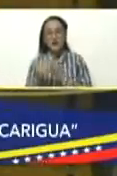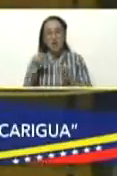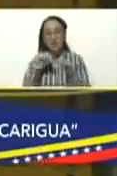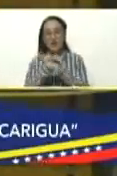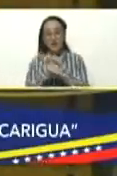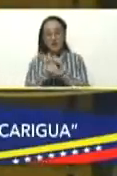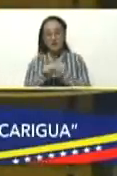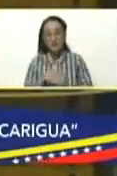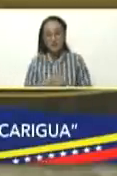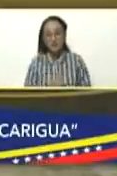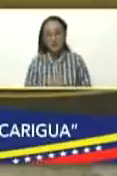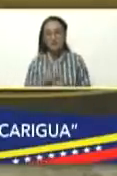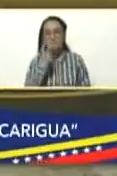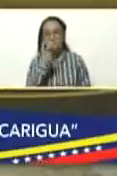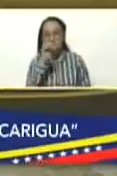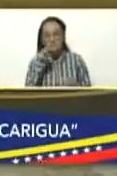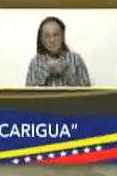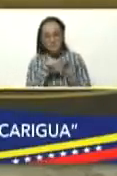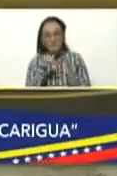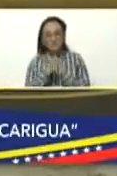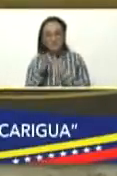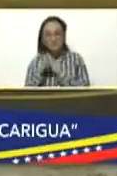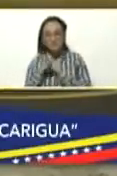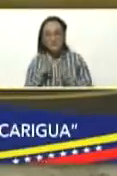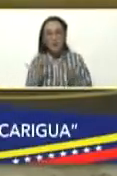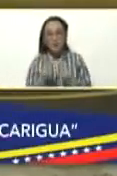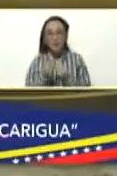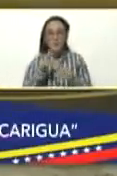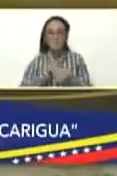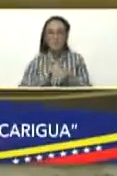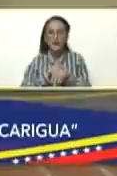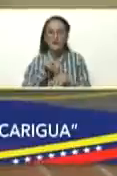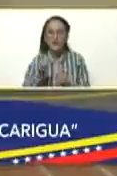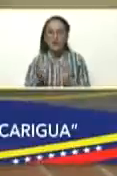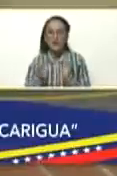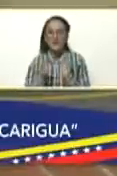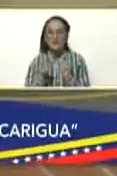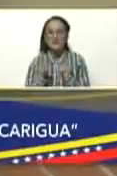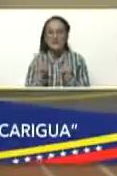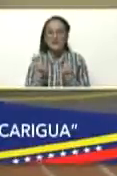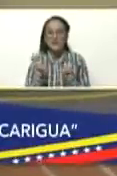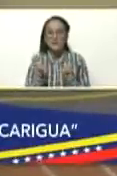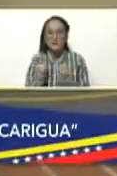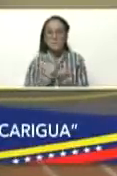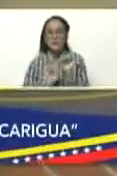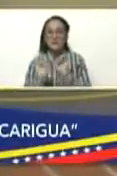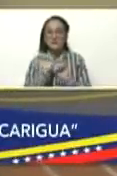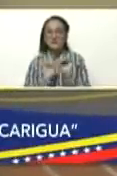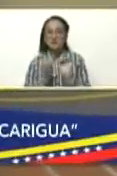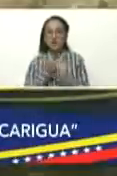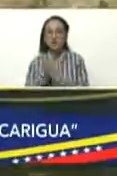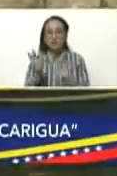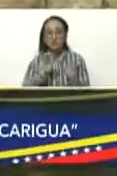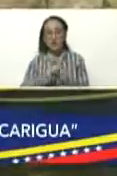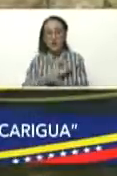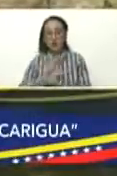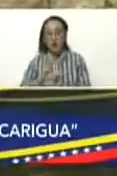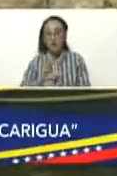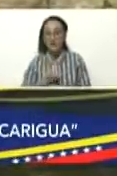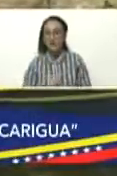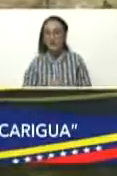Joan Castañeda visitamos casa a casa con los médicos y tocamos el tema de prevención del COVID. Adicional a